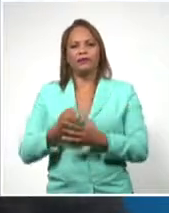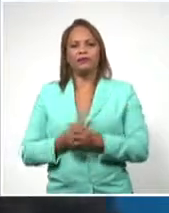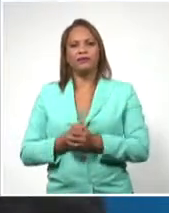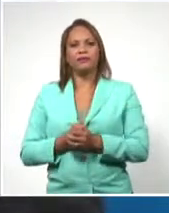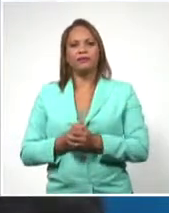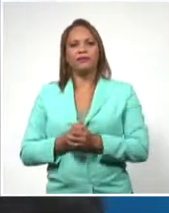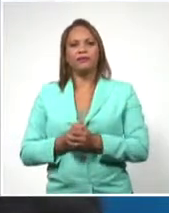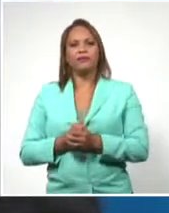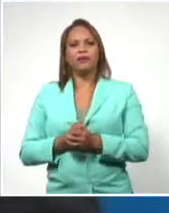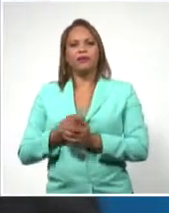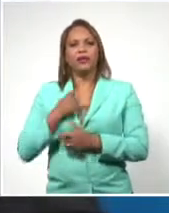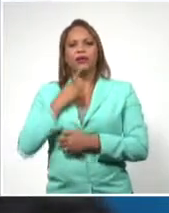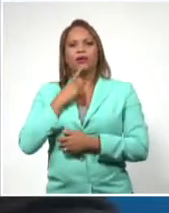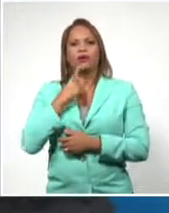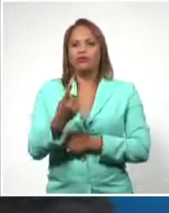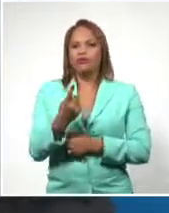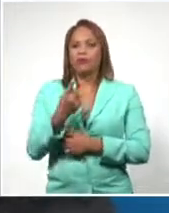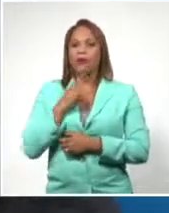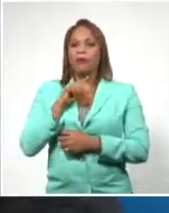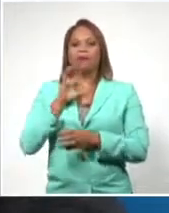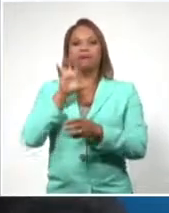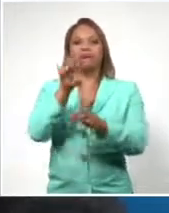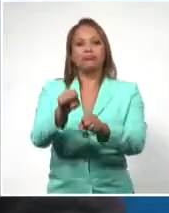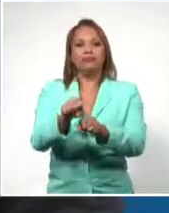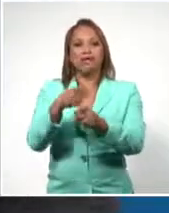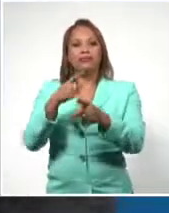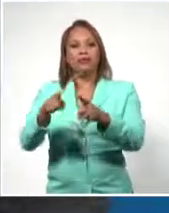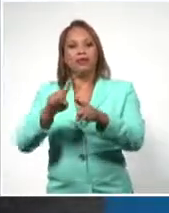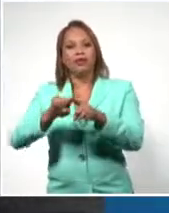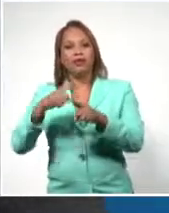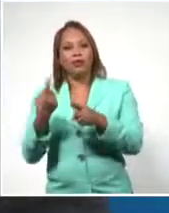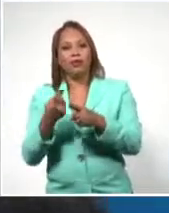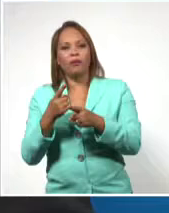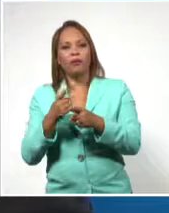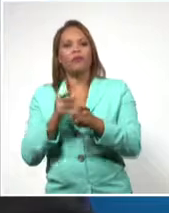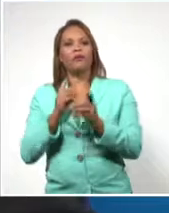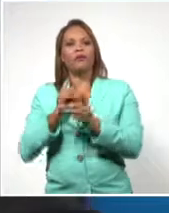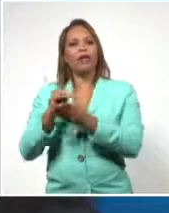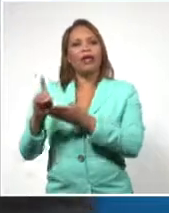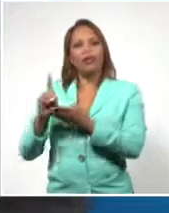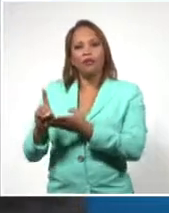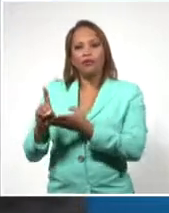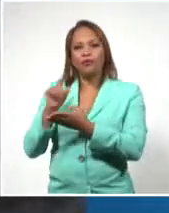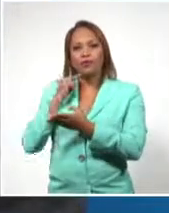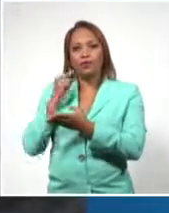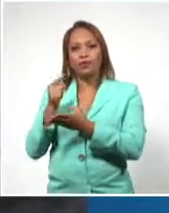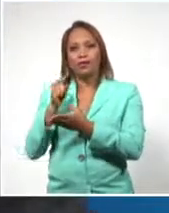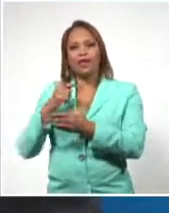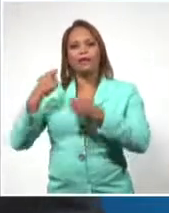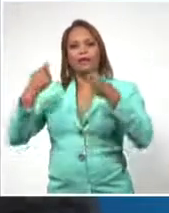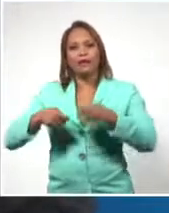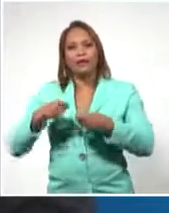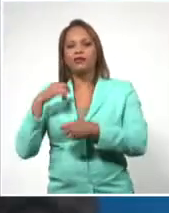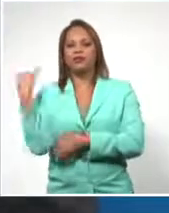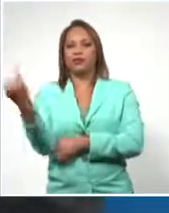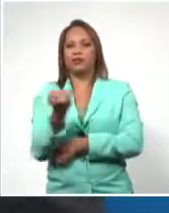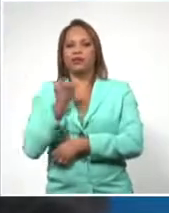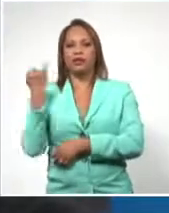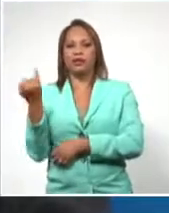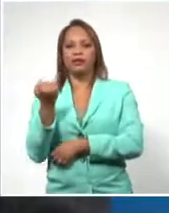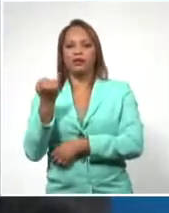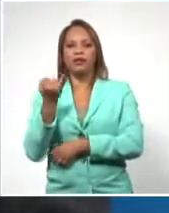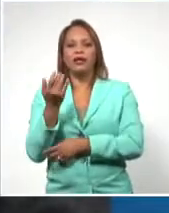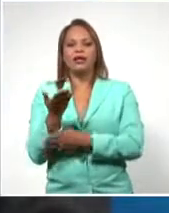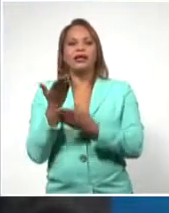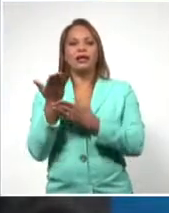Condenamos sus intentos de restaurar la doctrina Monroe en contravención del derecho internacional y de la